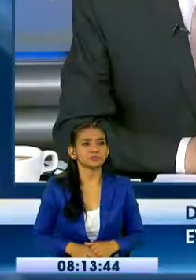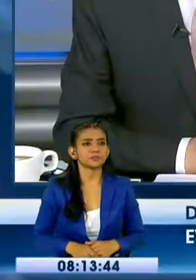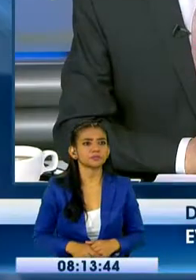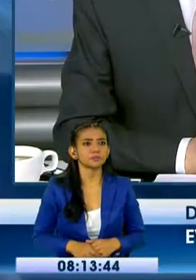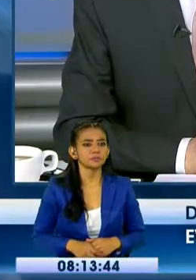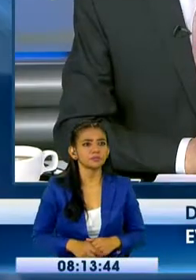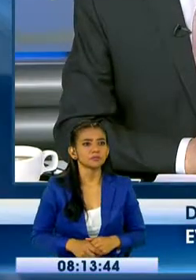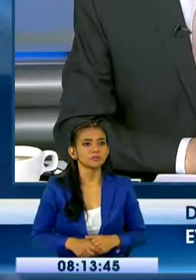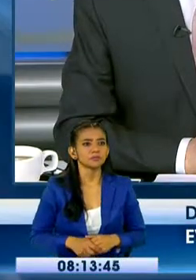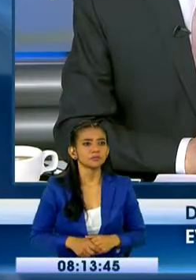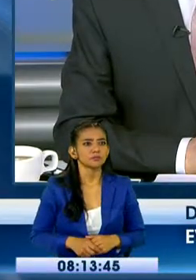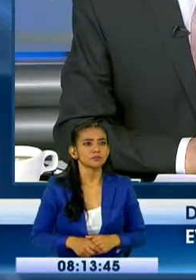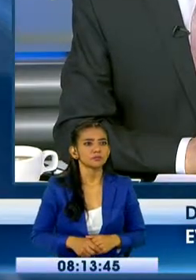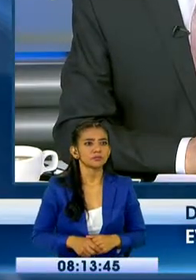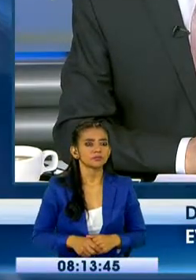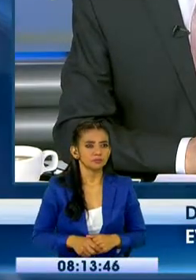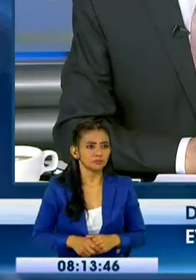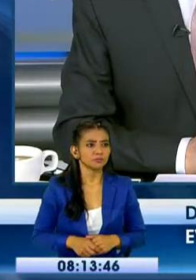Adelante.